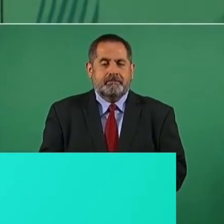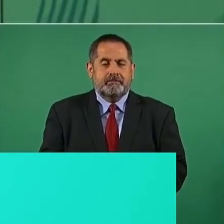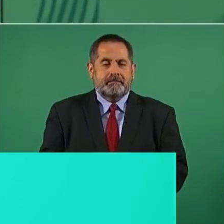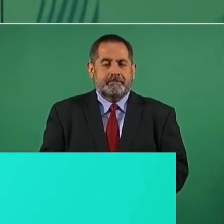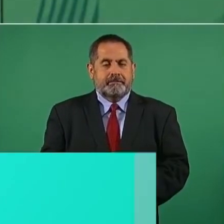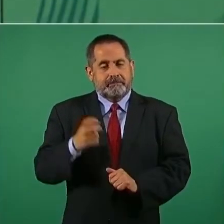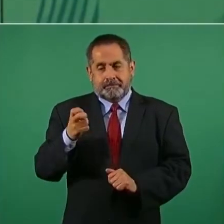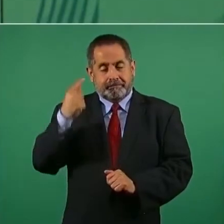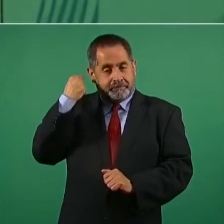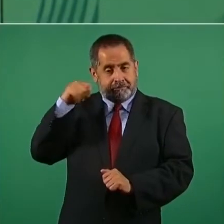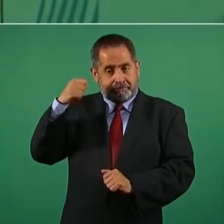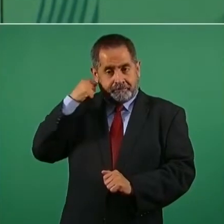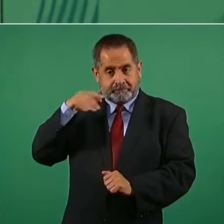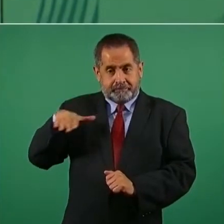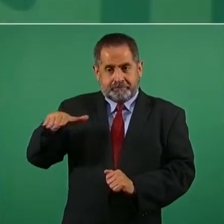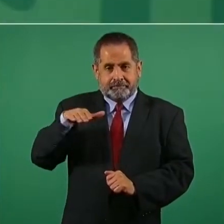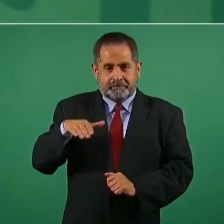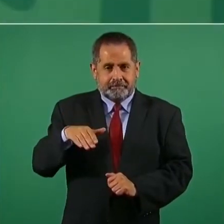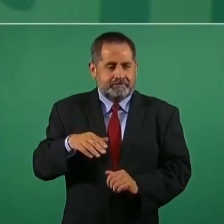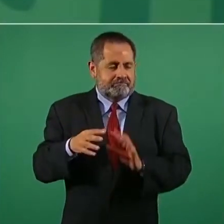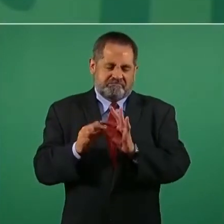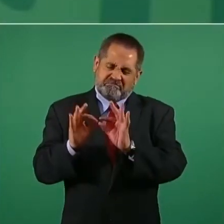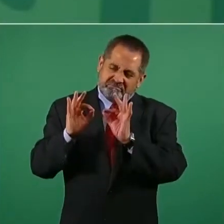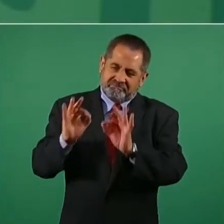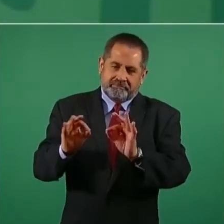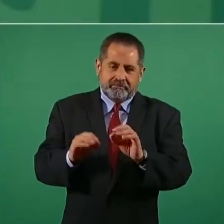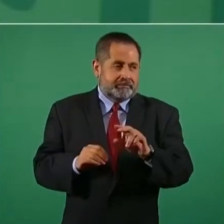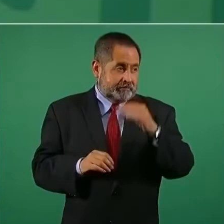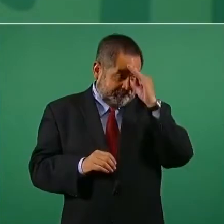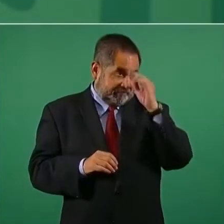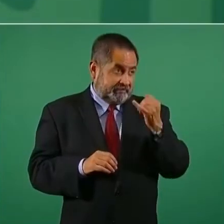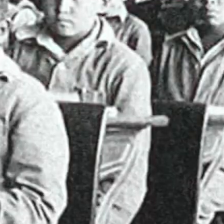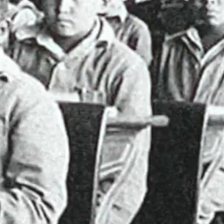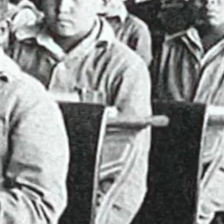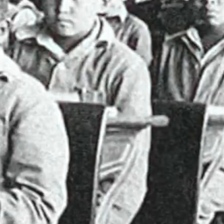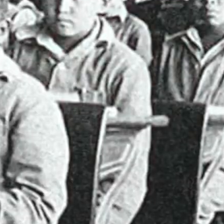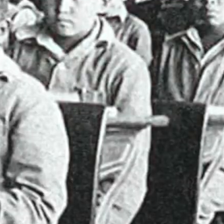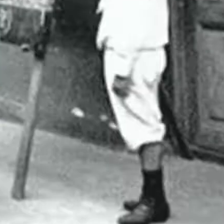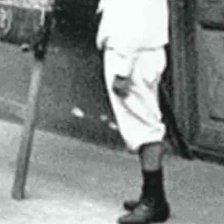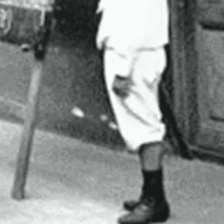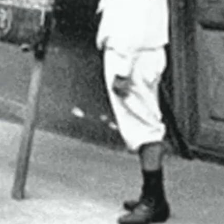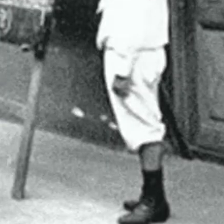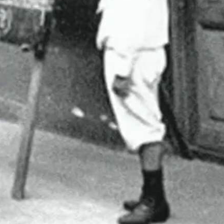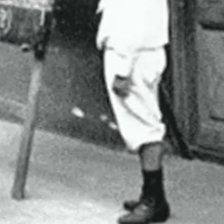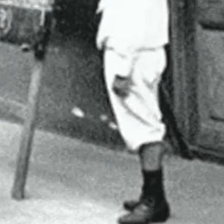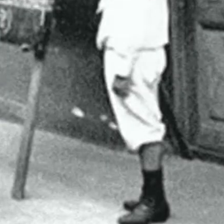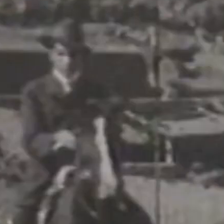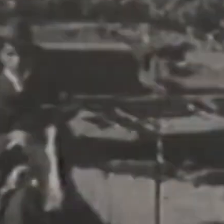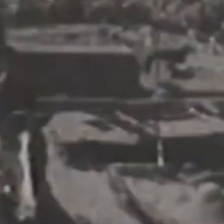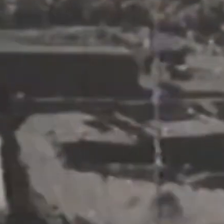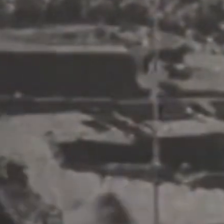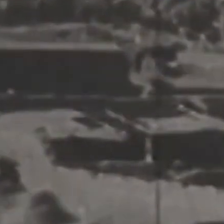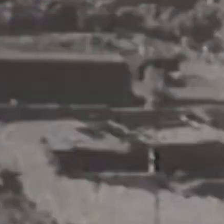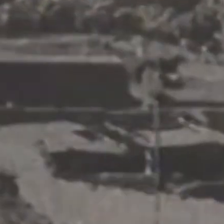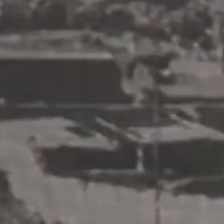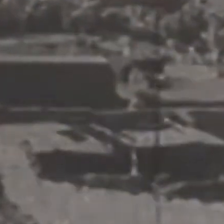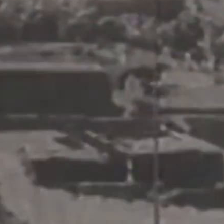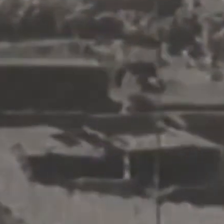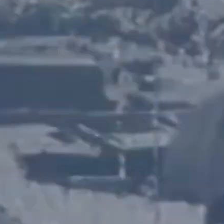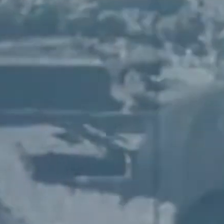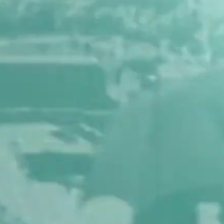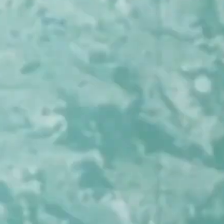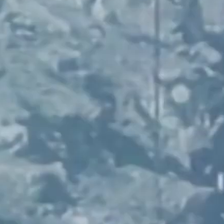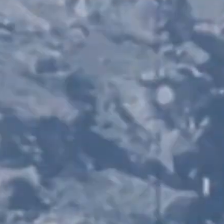Así es Tabasco y no como lo pintan. De la misma manera, dentro de su exposición histórica, recordó todos los logros de los